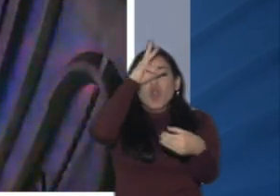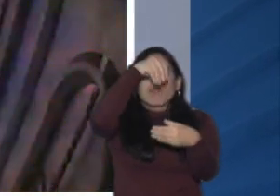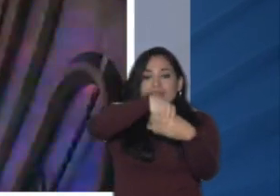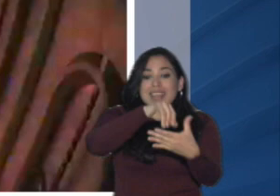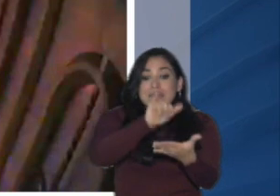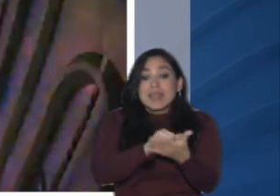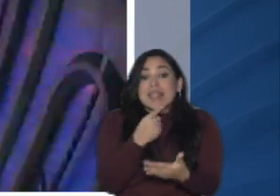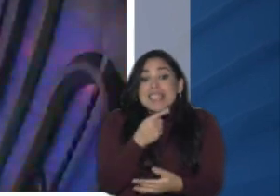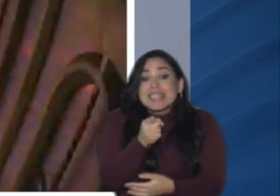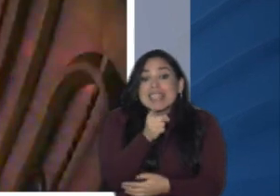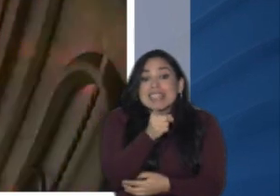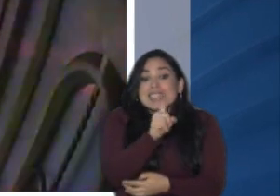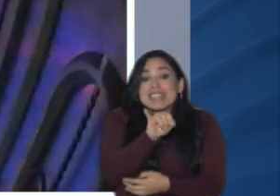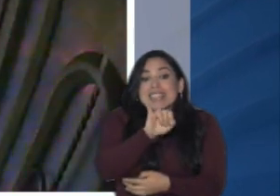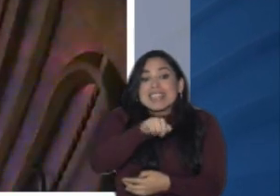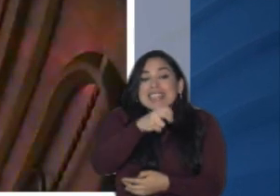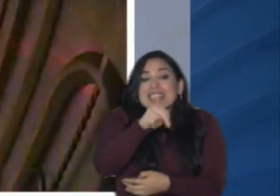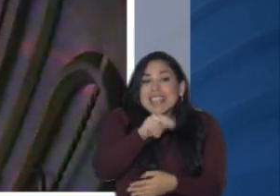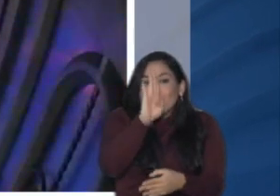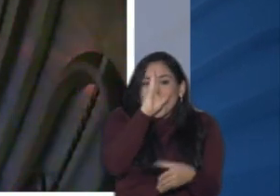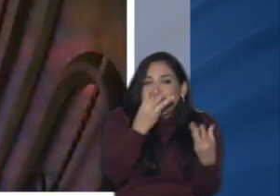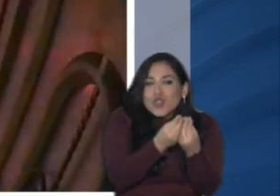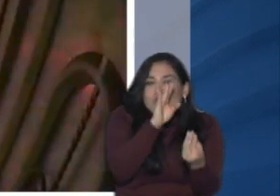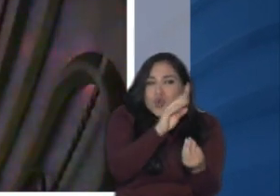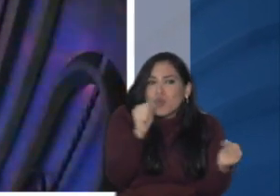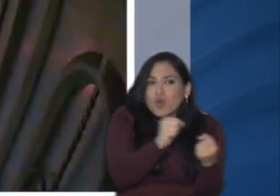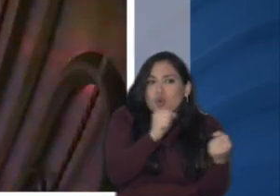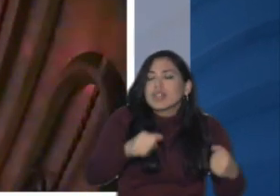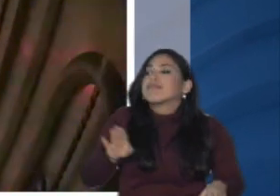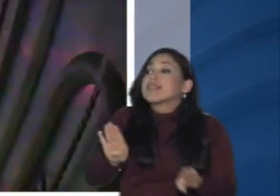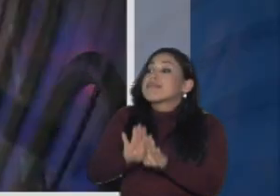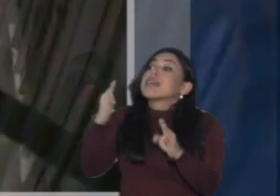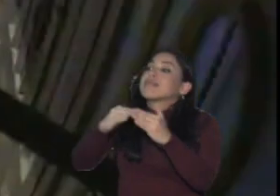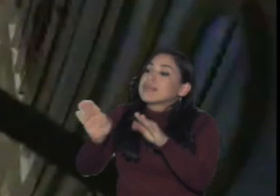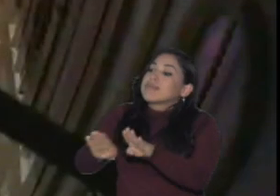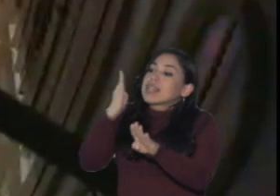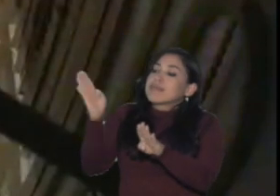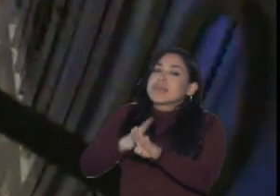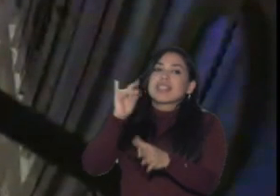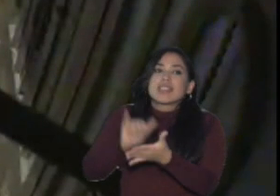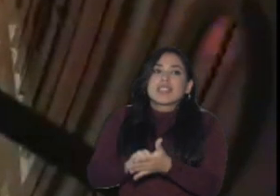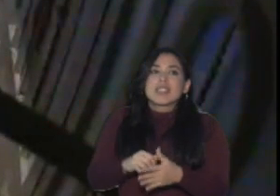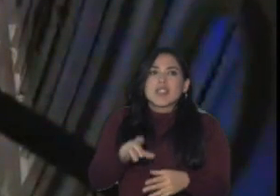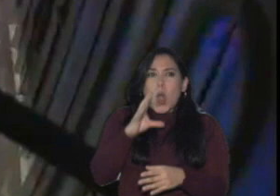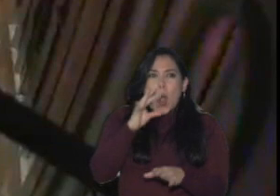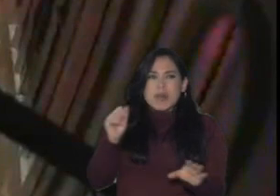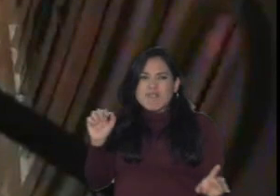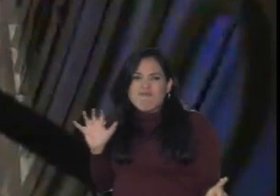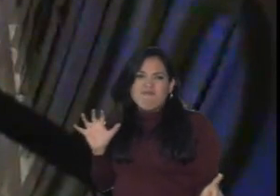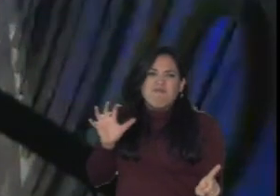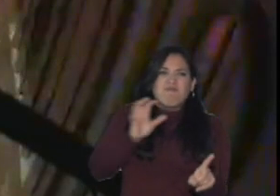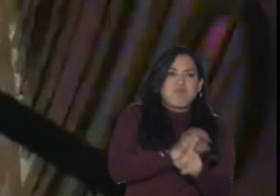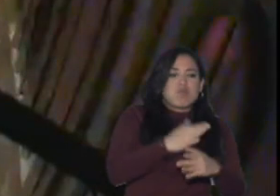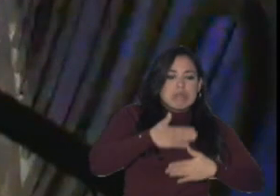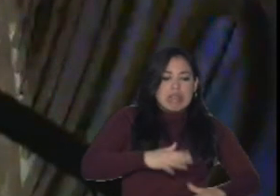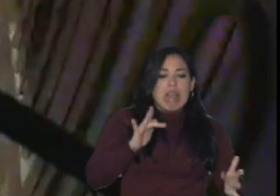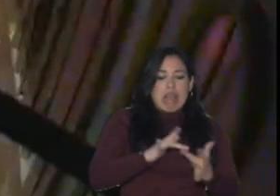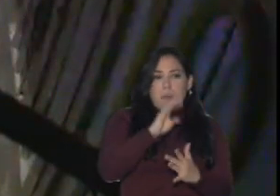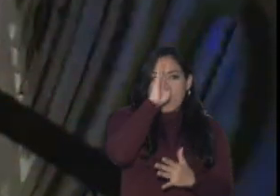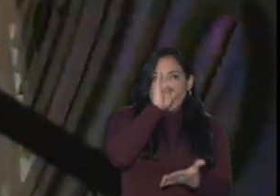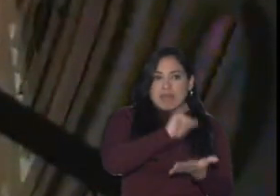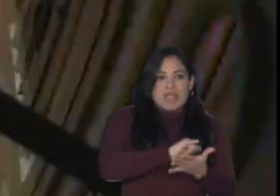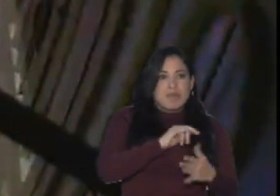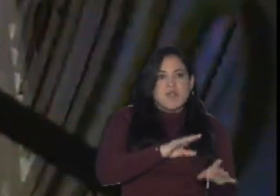Mientras los supuestos patrulleros interrogan al comerciante y le piden que abra la vivienda, atacan los demás sujetos que también iban vestidos de